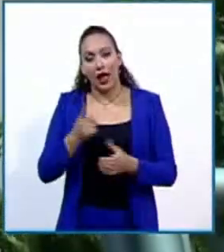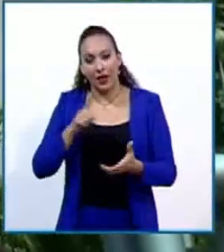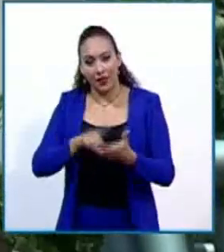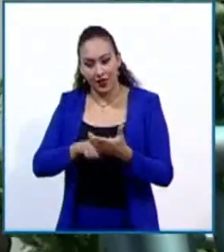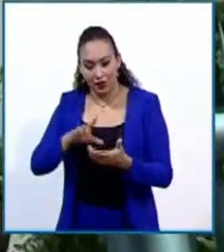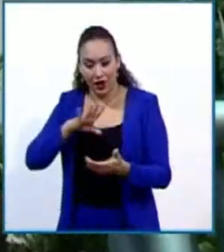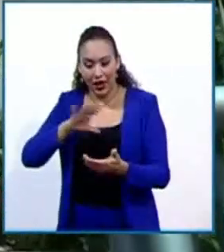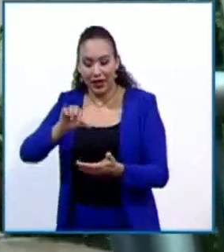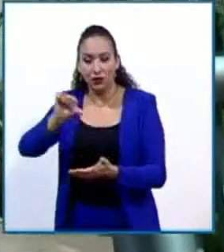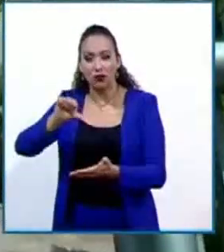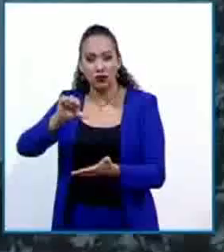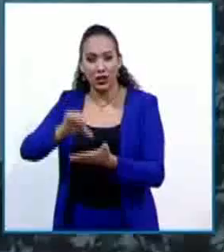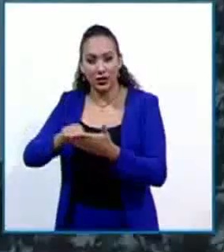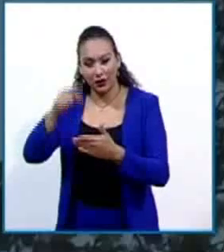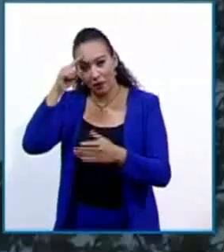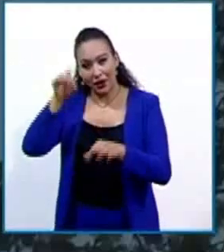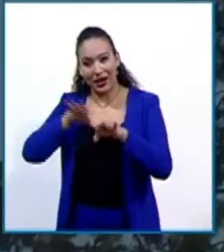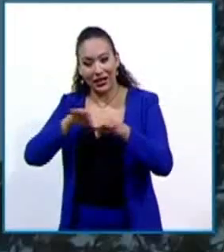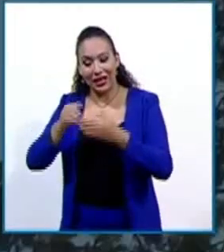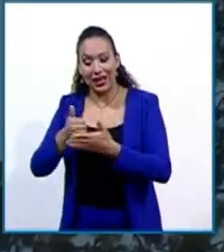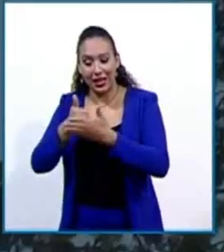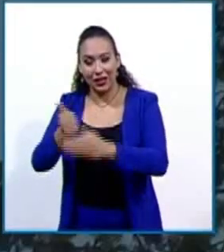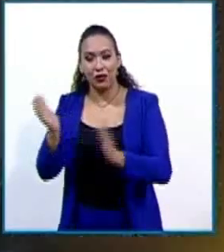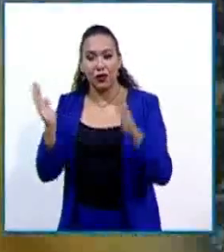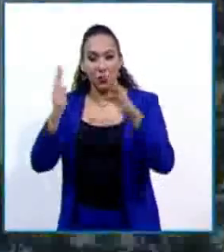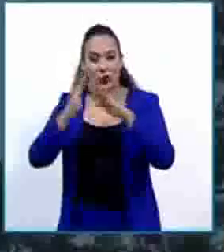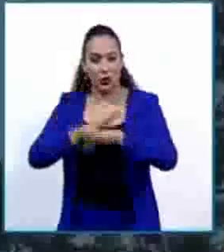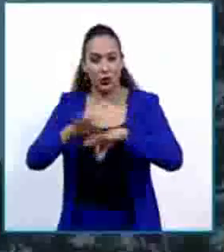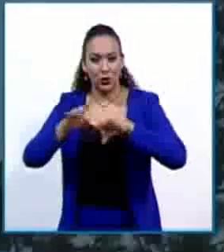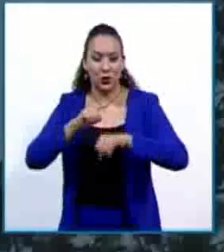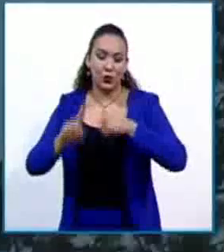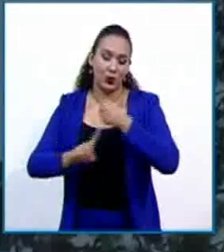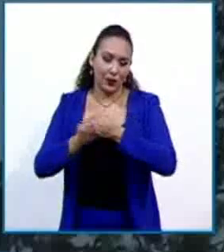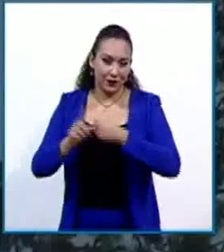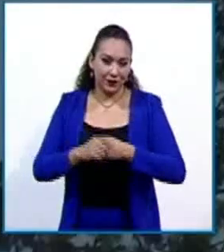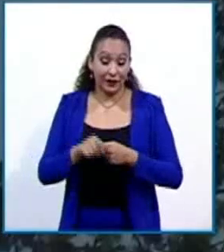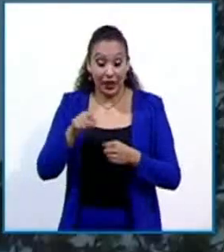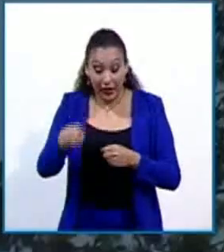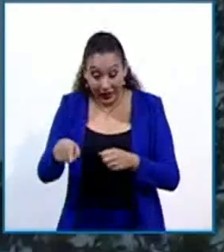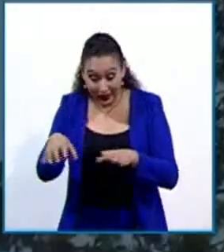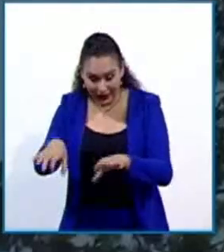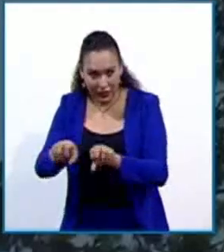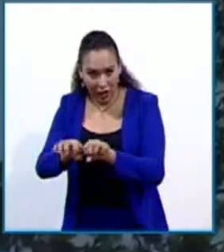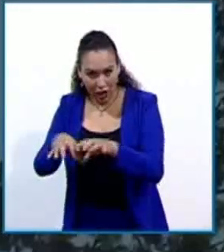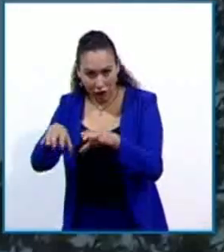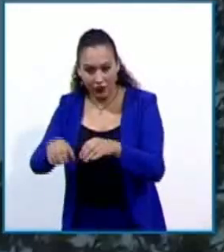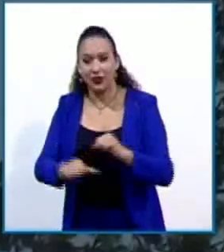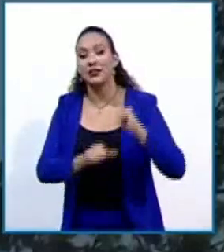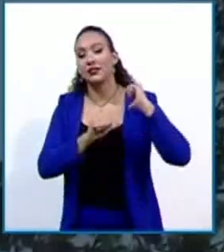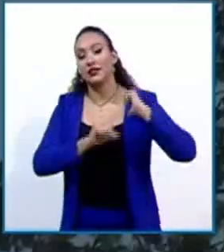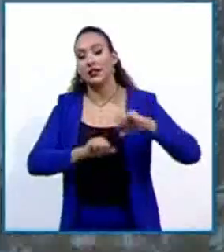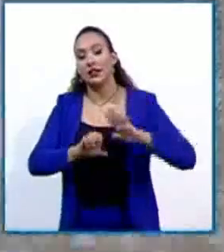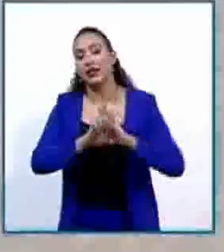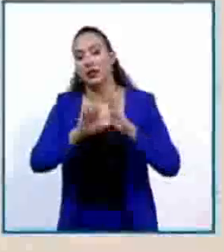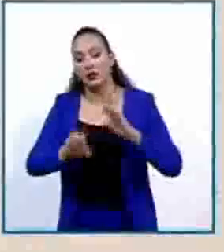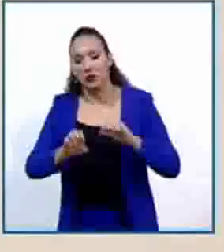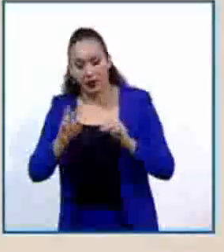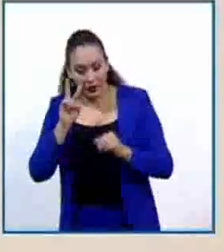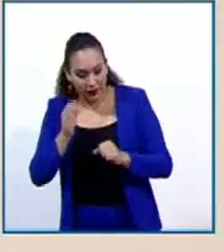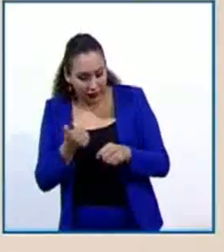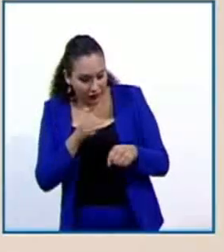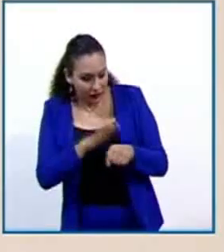Mecanismos Alternativos de Solución de Controversias, instancia que, además de llevar a cabo las actividades en la materia, así como administrar